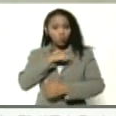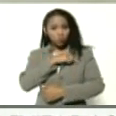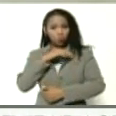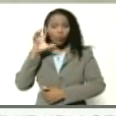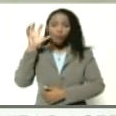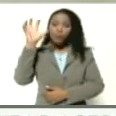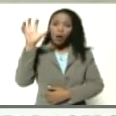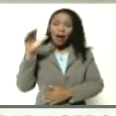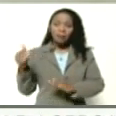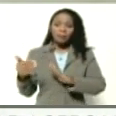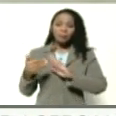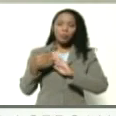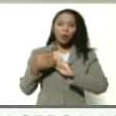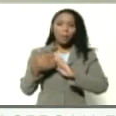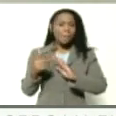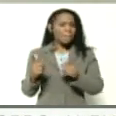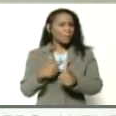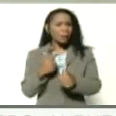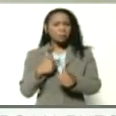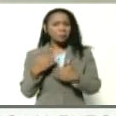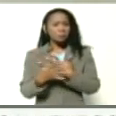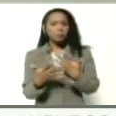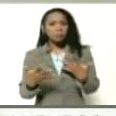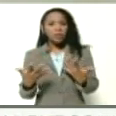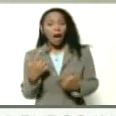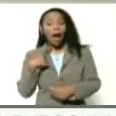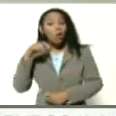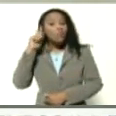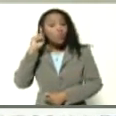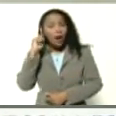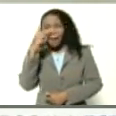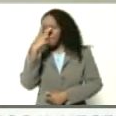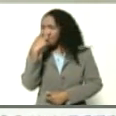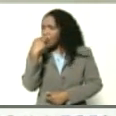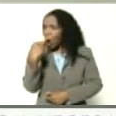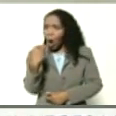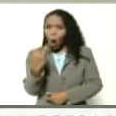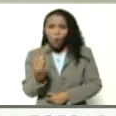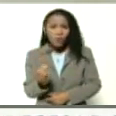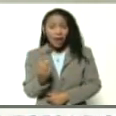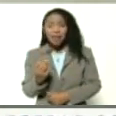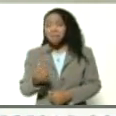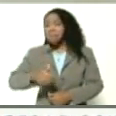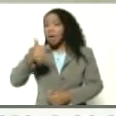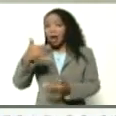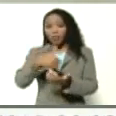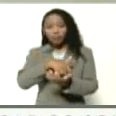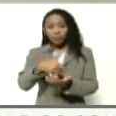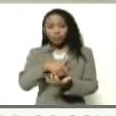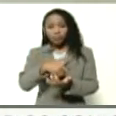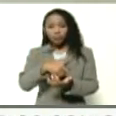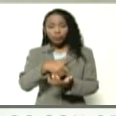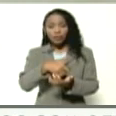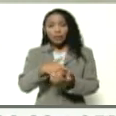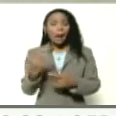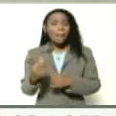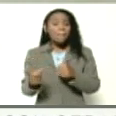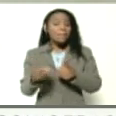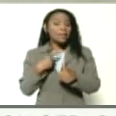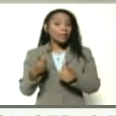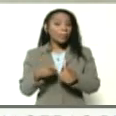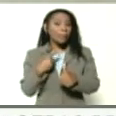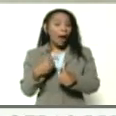ha afectado principalmente a las mujeres más pobres y más vulnerables, que son las